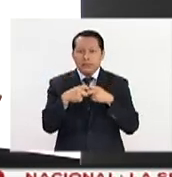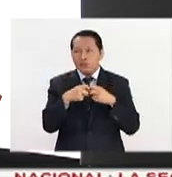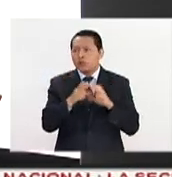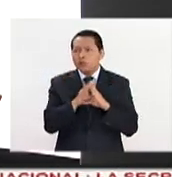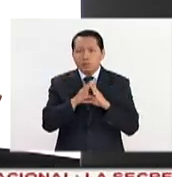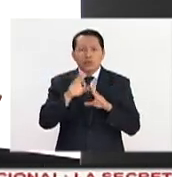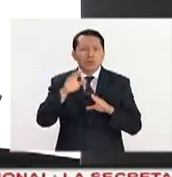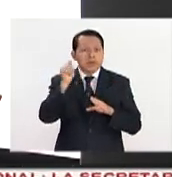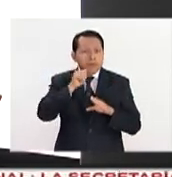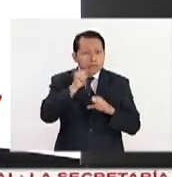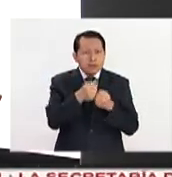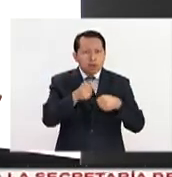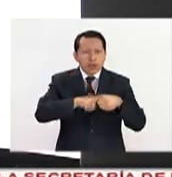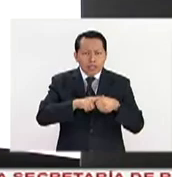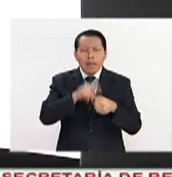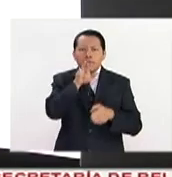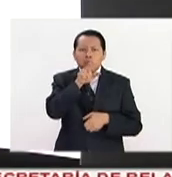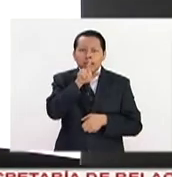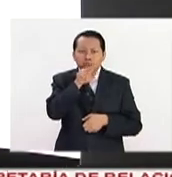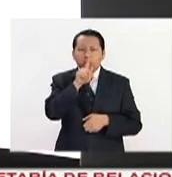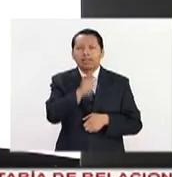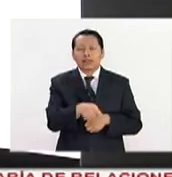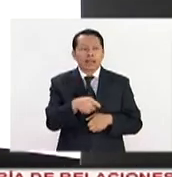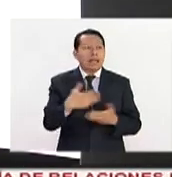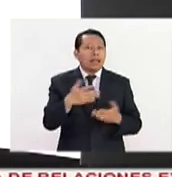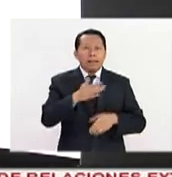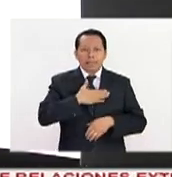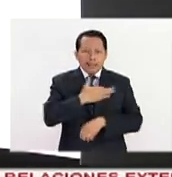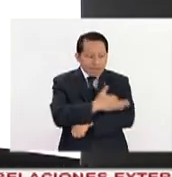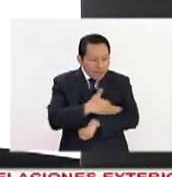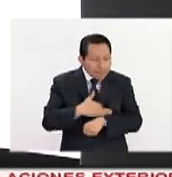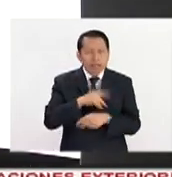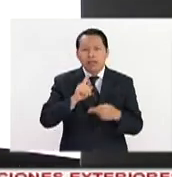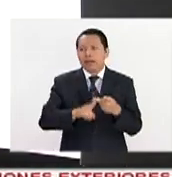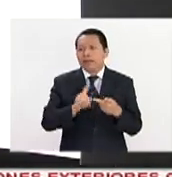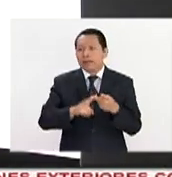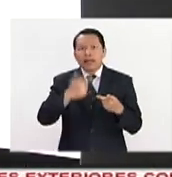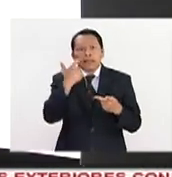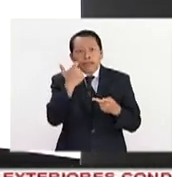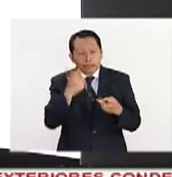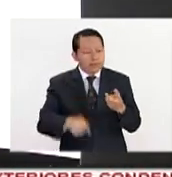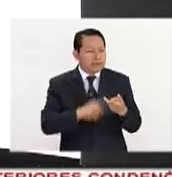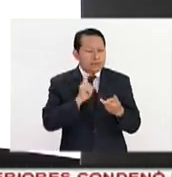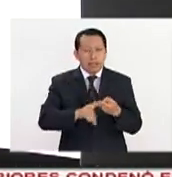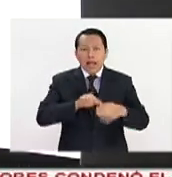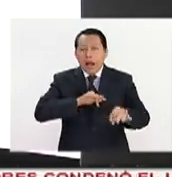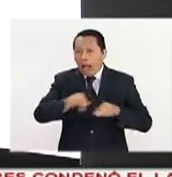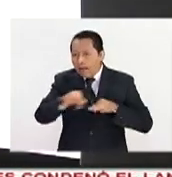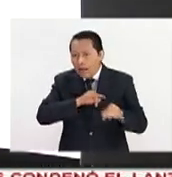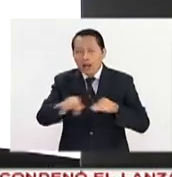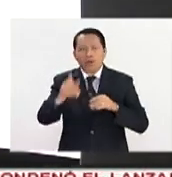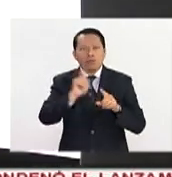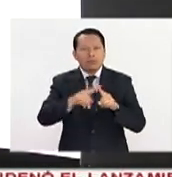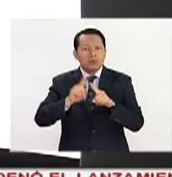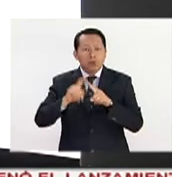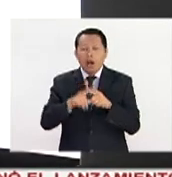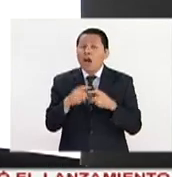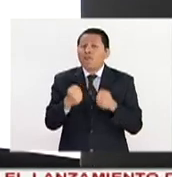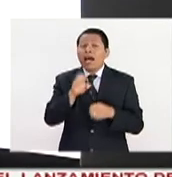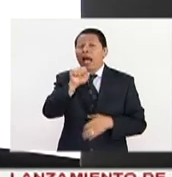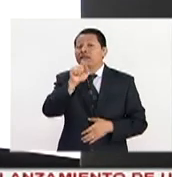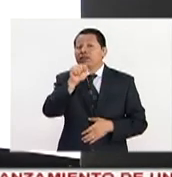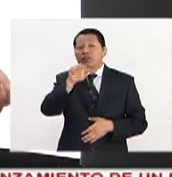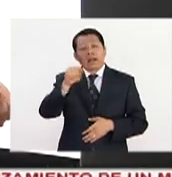estás preocupado por la familia, por las finanzas, por el trabajo, todo esto nos mantiene en unos grados de estrés